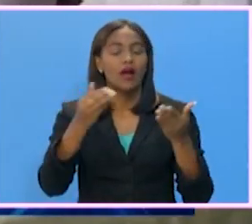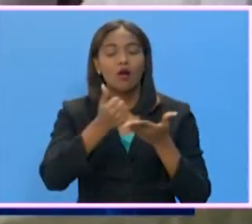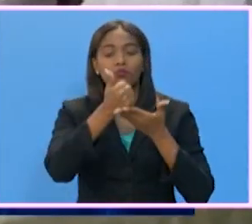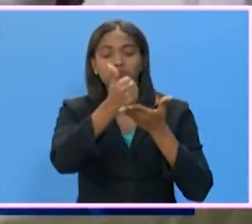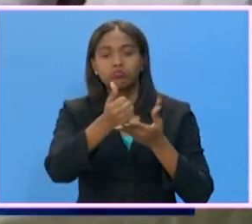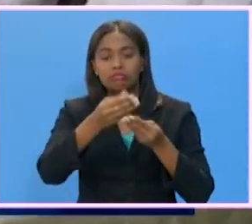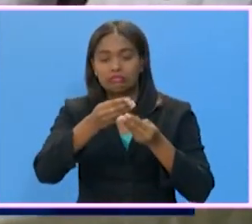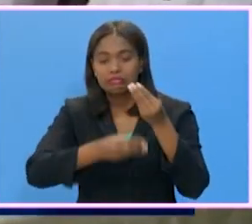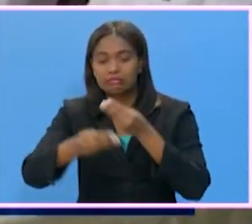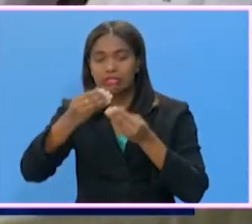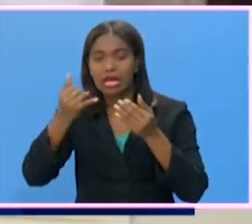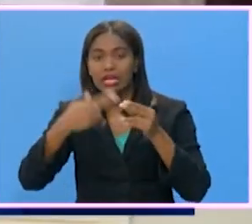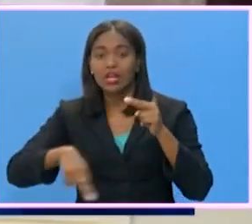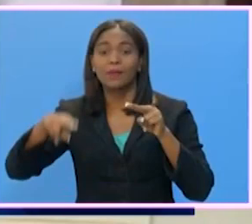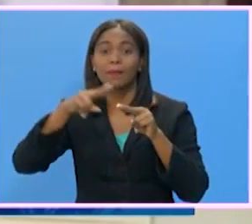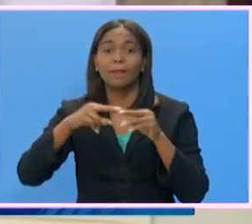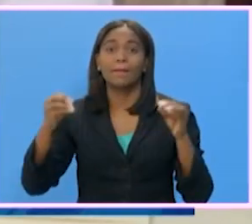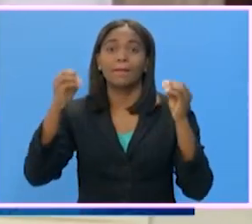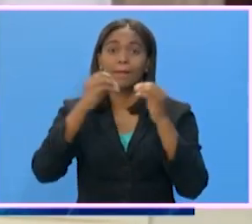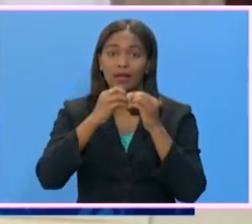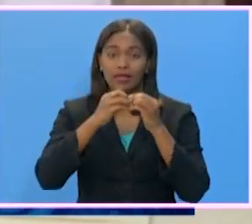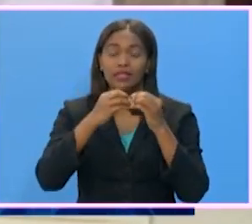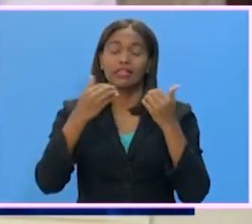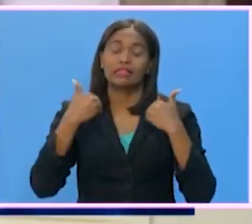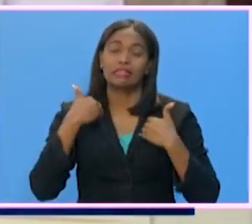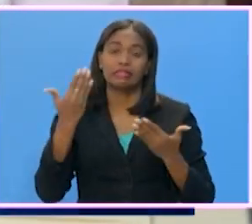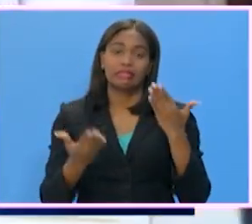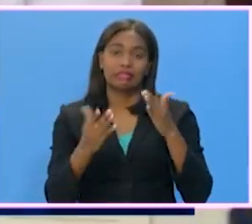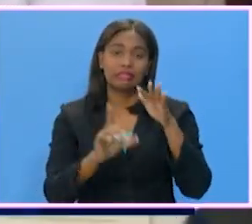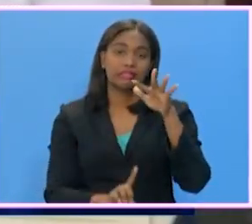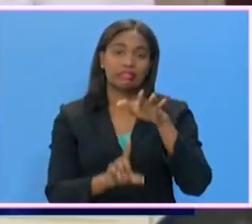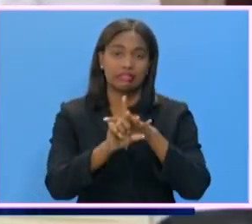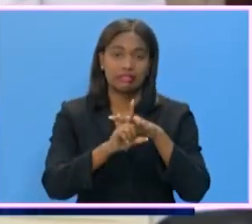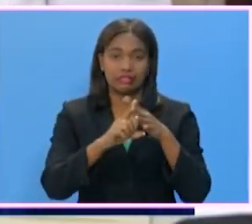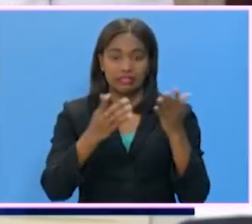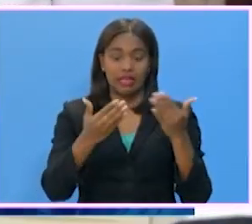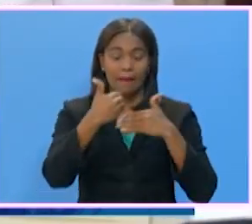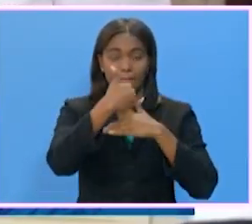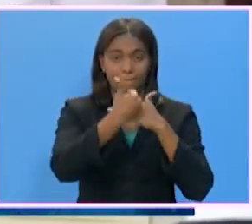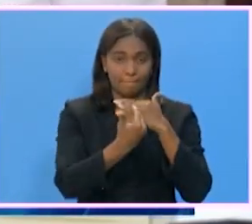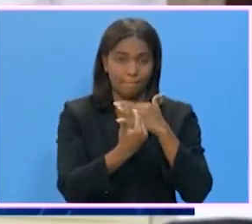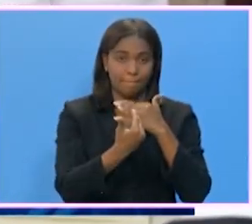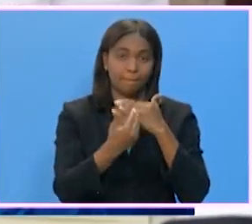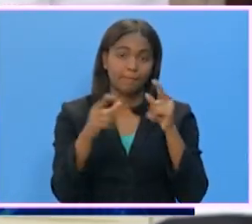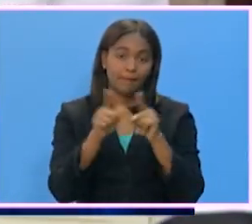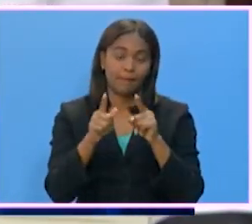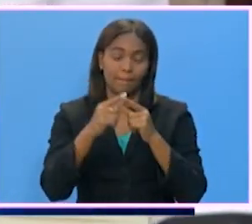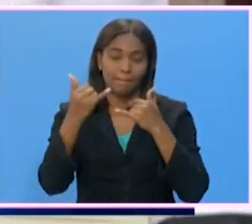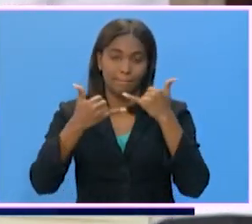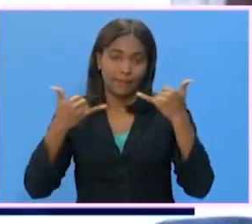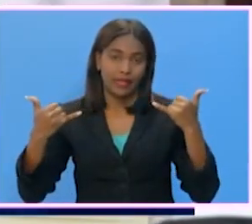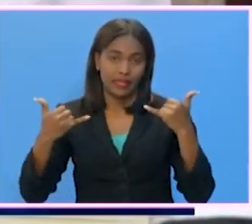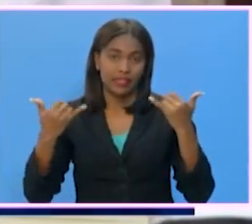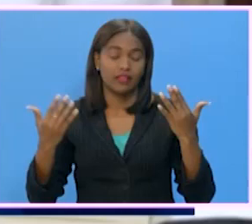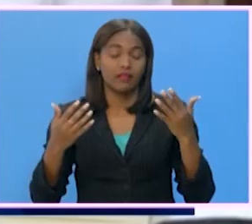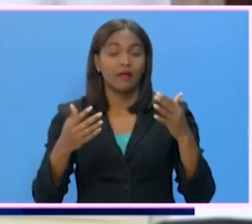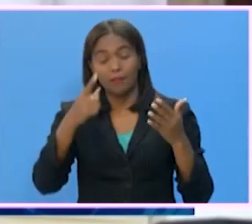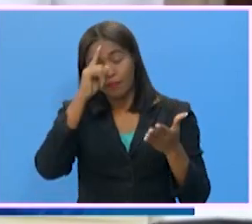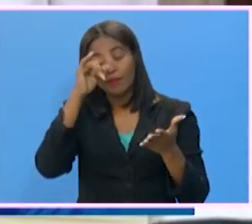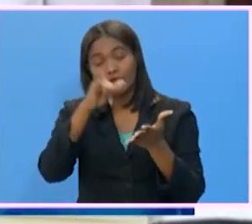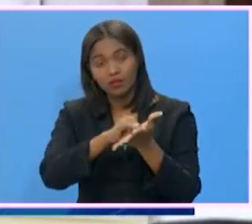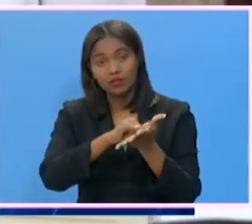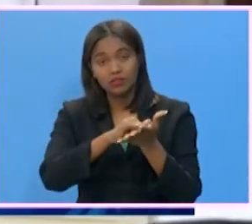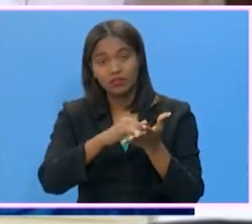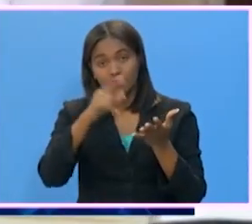los eventuales aumentos que se podrían producir en los panes y las pastas, consecuencia de